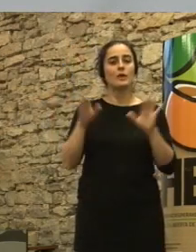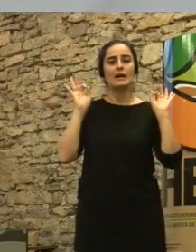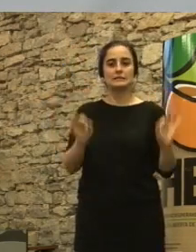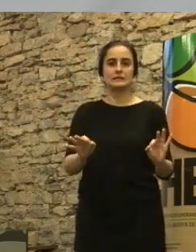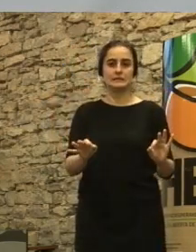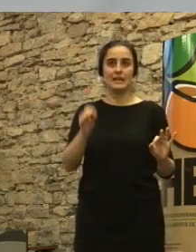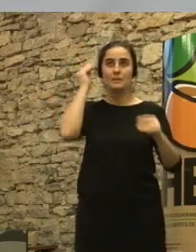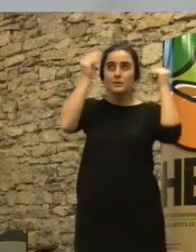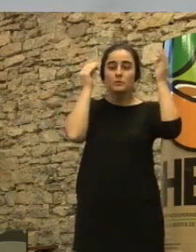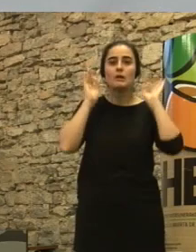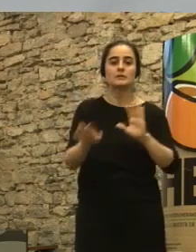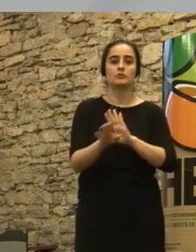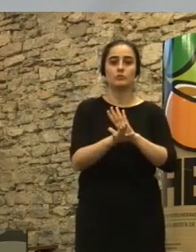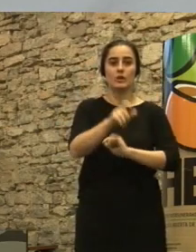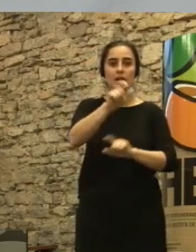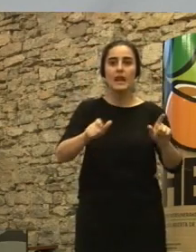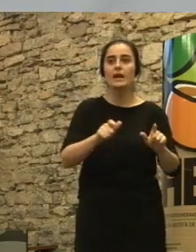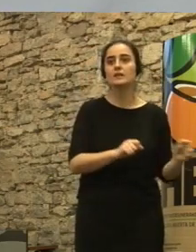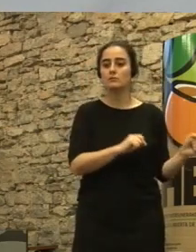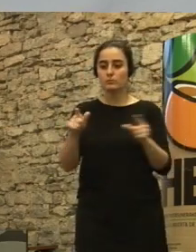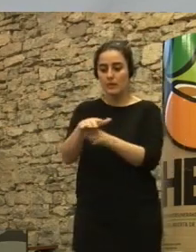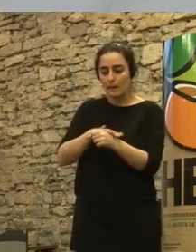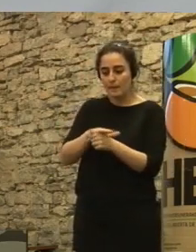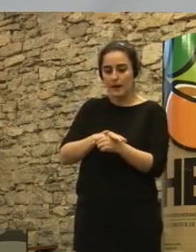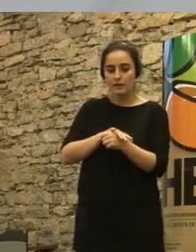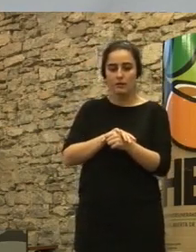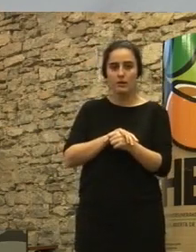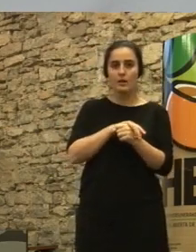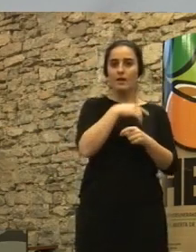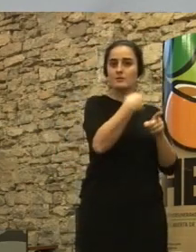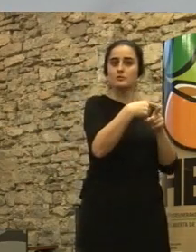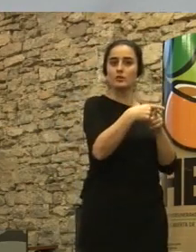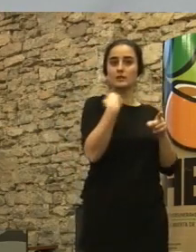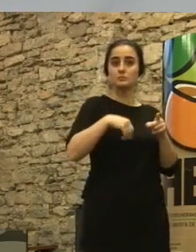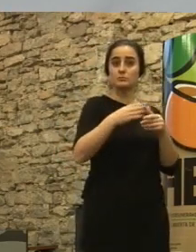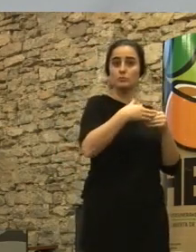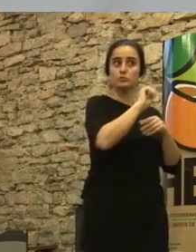barrios y hicieron sus cosas. Es muy impresionante. Hemos identificado